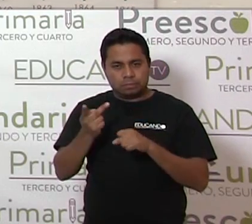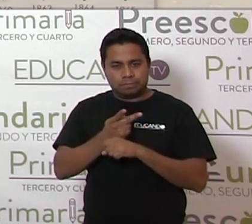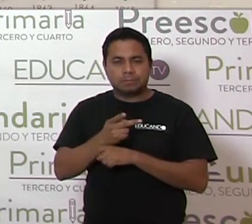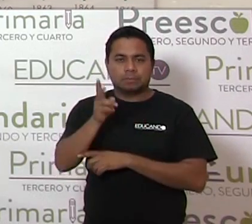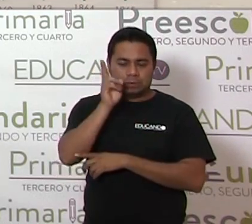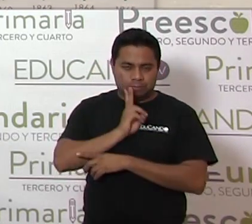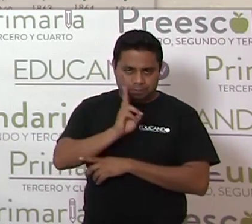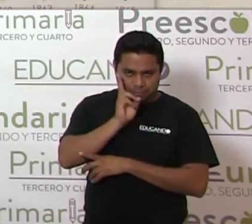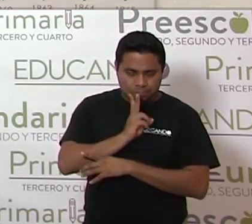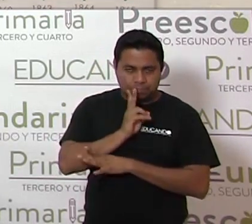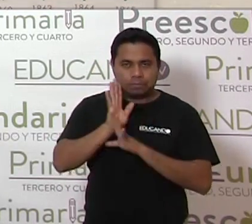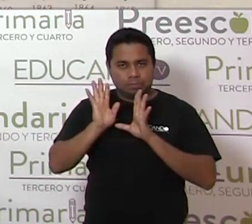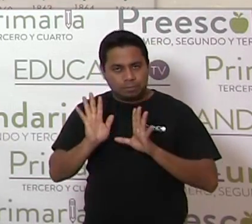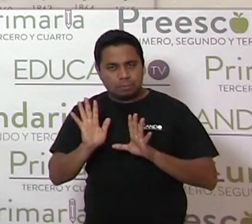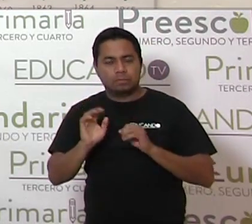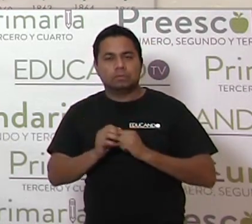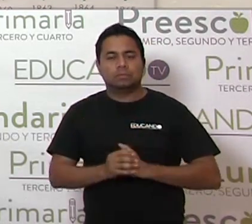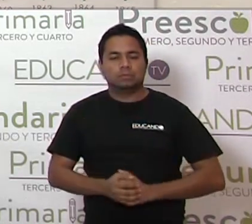que